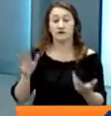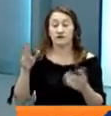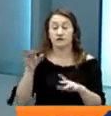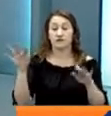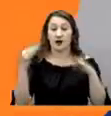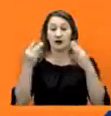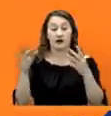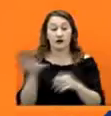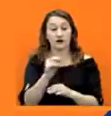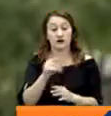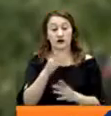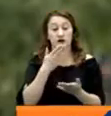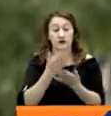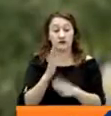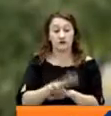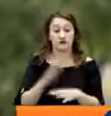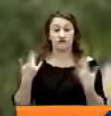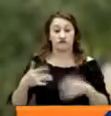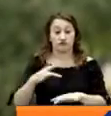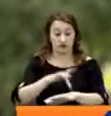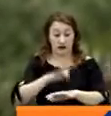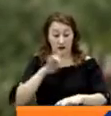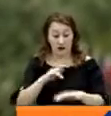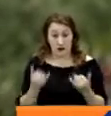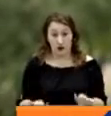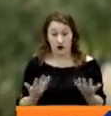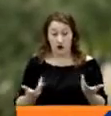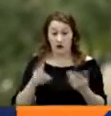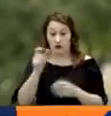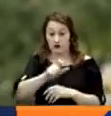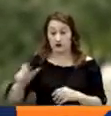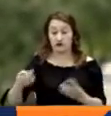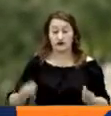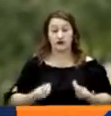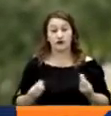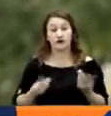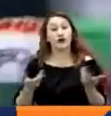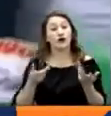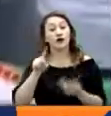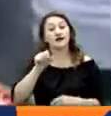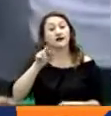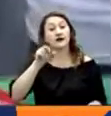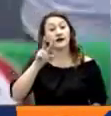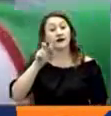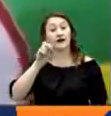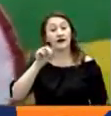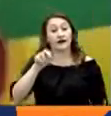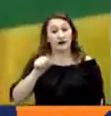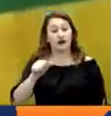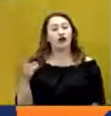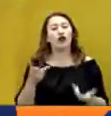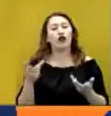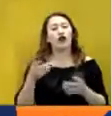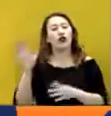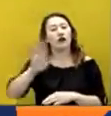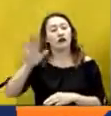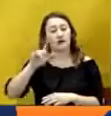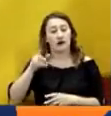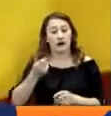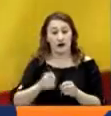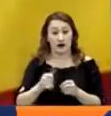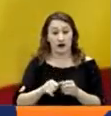muy buenas tardes. Pues desde muy temprano, hoy los habitantes del municipio de Saravena en el departamento de Arauca se unieron